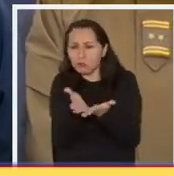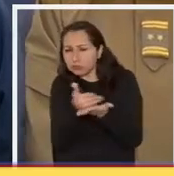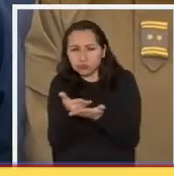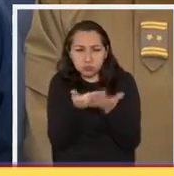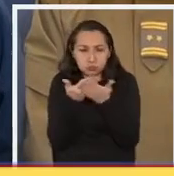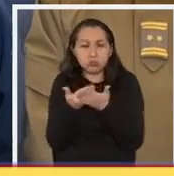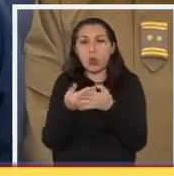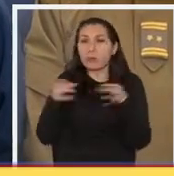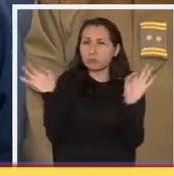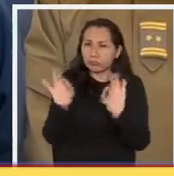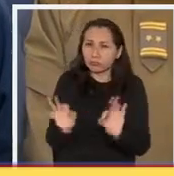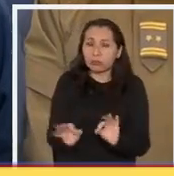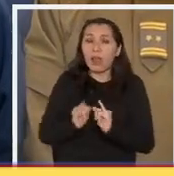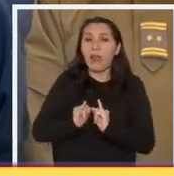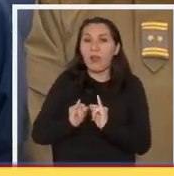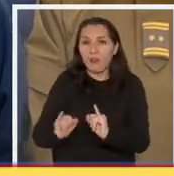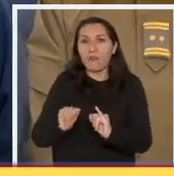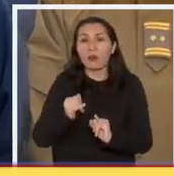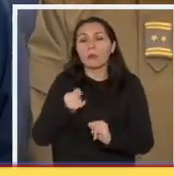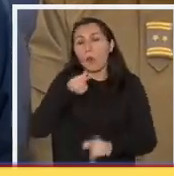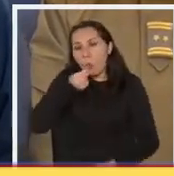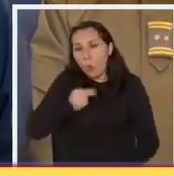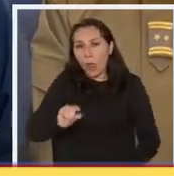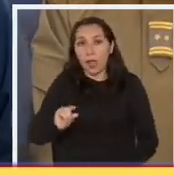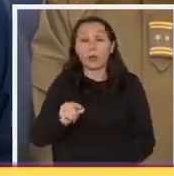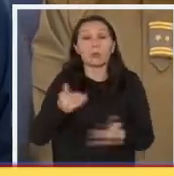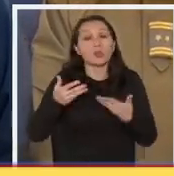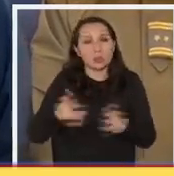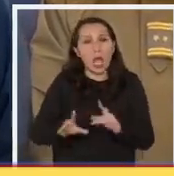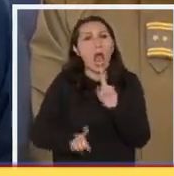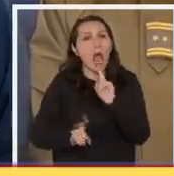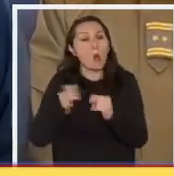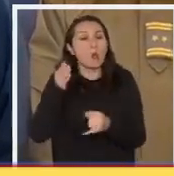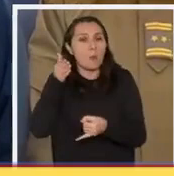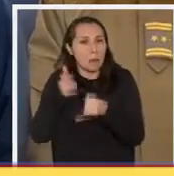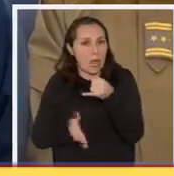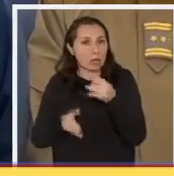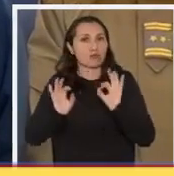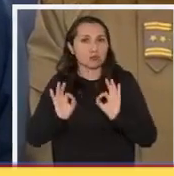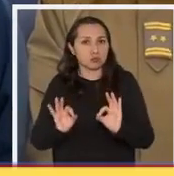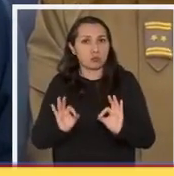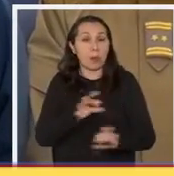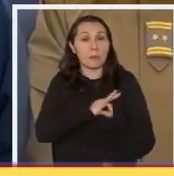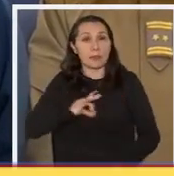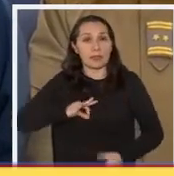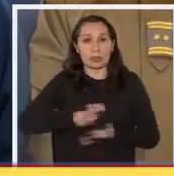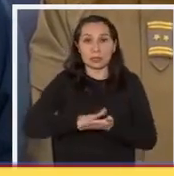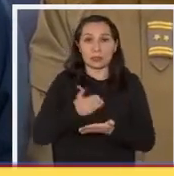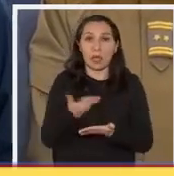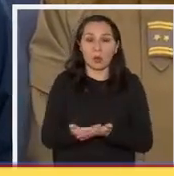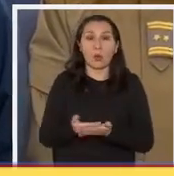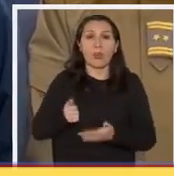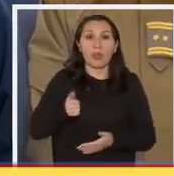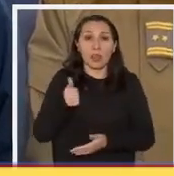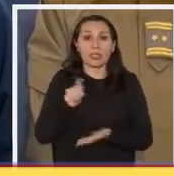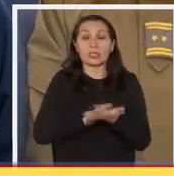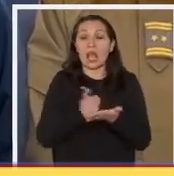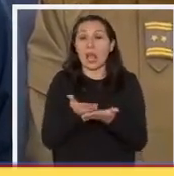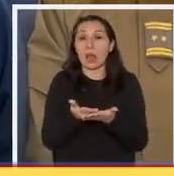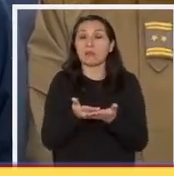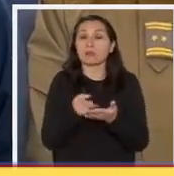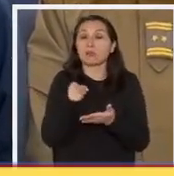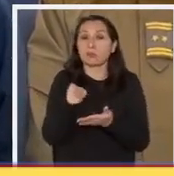los detalles los iremos informando a la brevedad, pero ya tenemos algunos plazos determinados y desde el Ministerio de Salud y la Dirección de Salud del